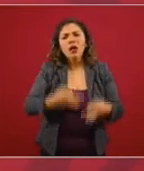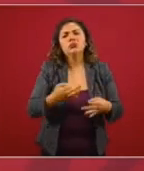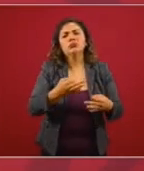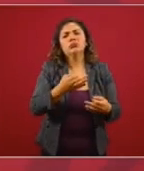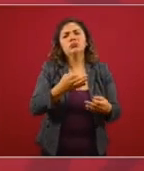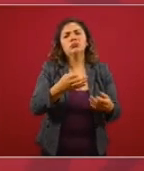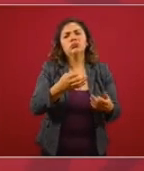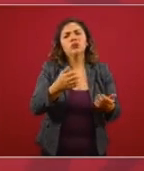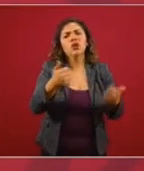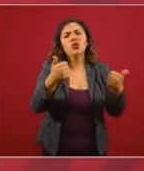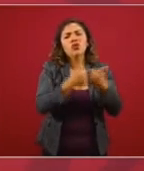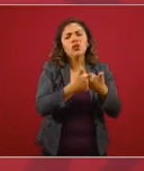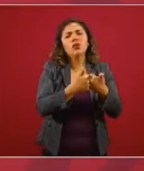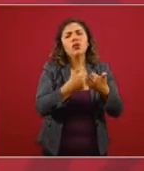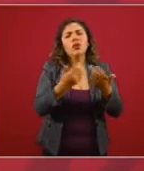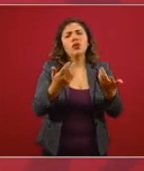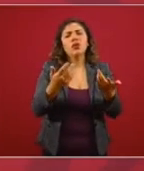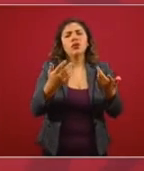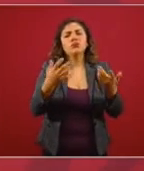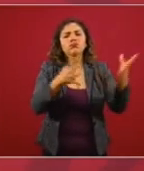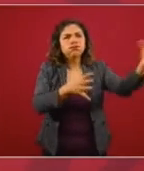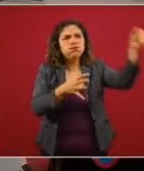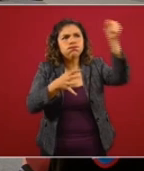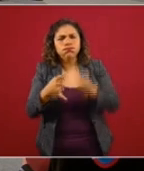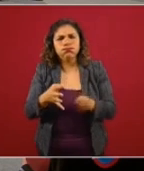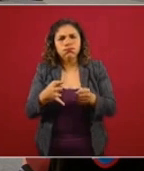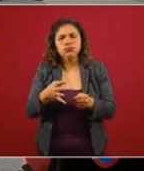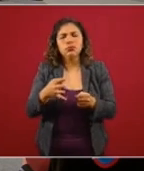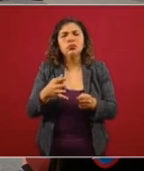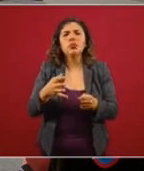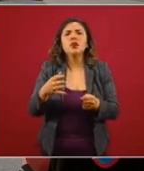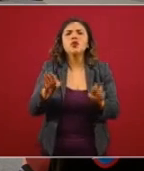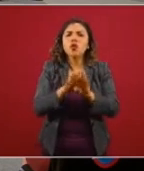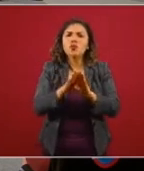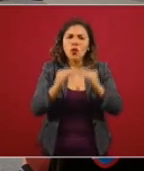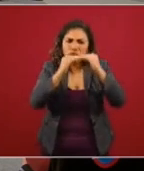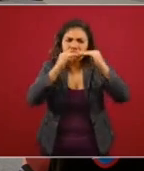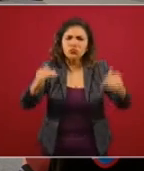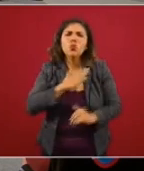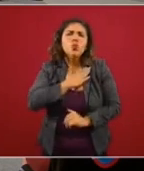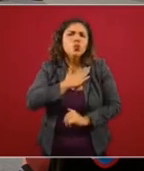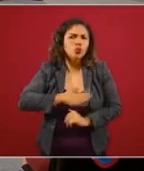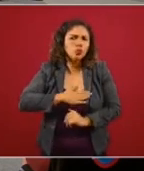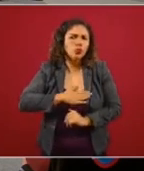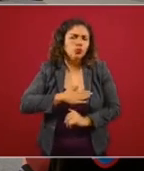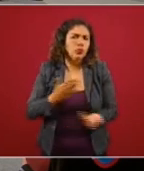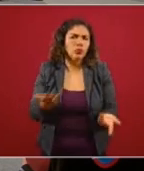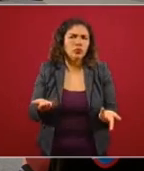extradiciones, o sea, que haya equidad, así como